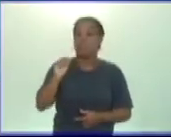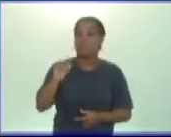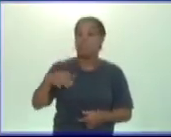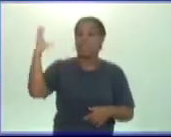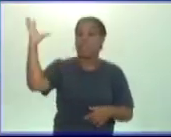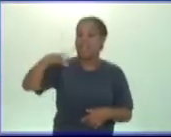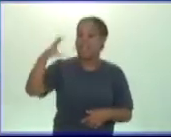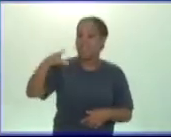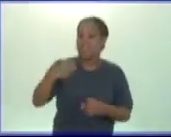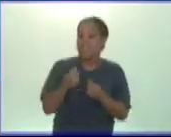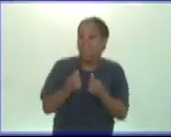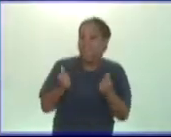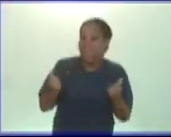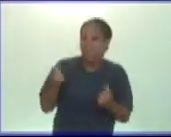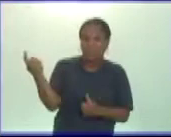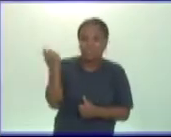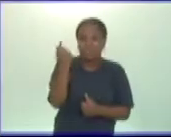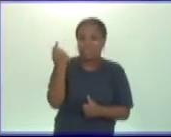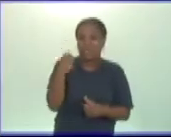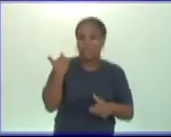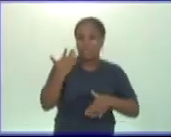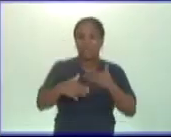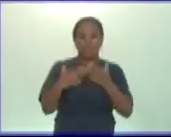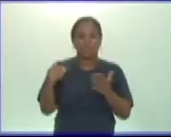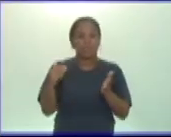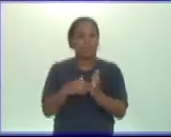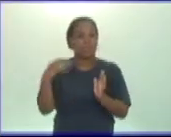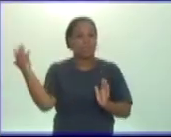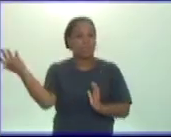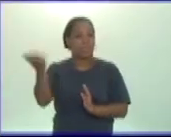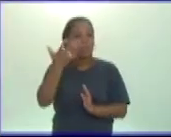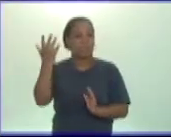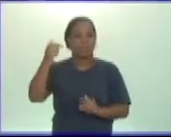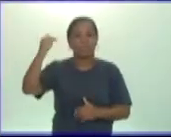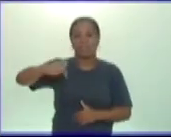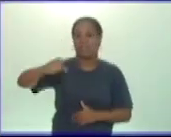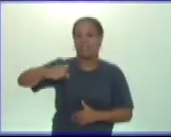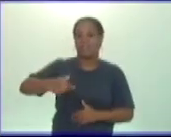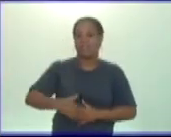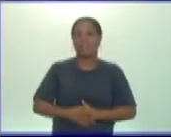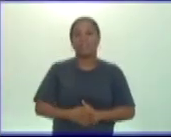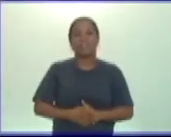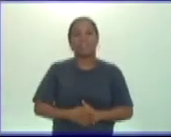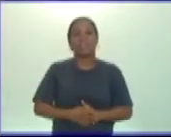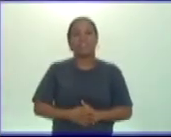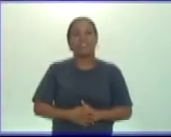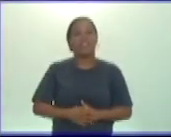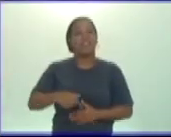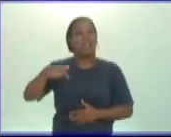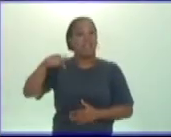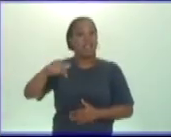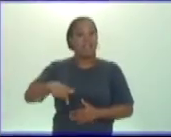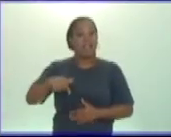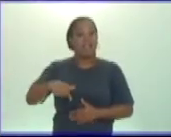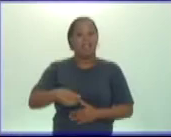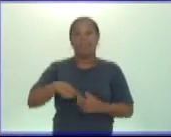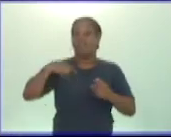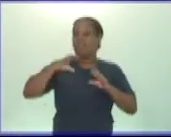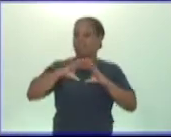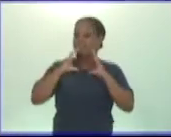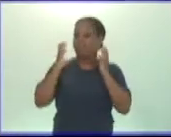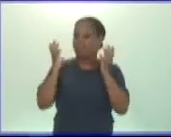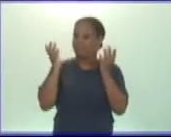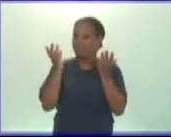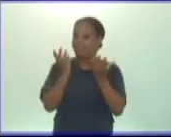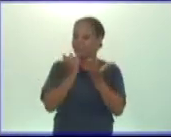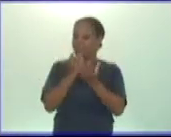ácida es uno de los principales problemas medioambientales de la actualidad. Y aquí, cuidemoselplaneta.org